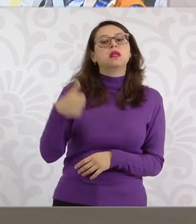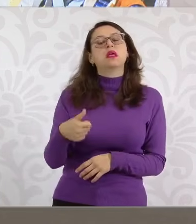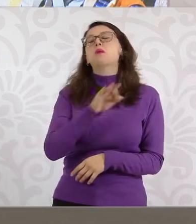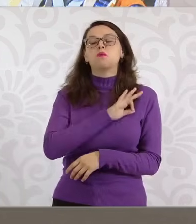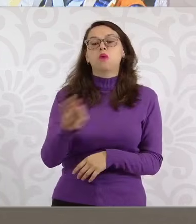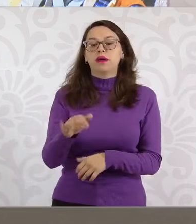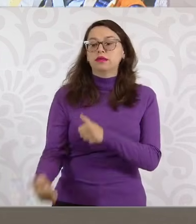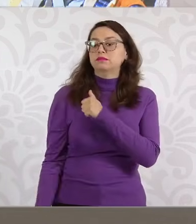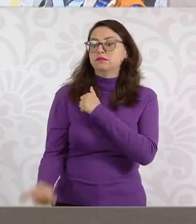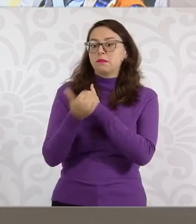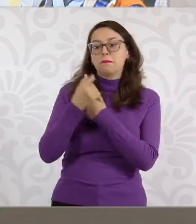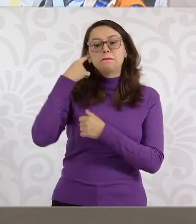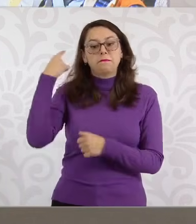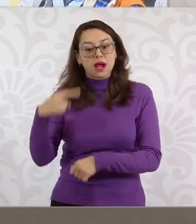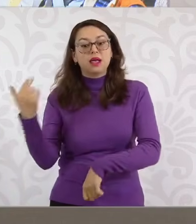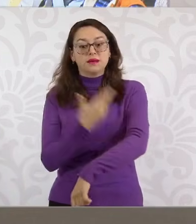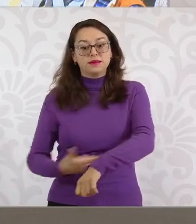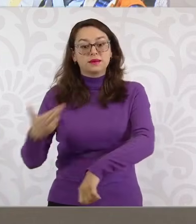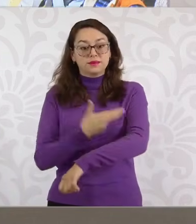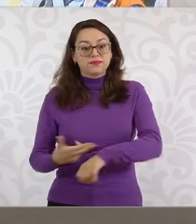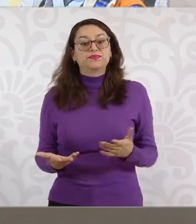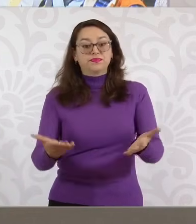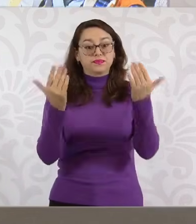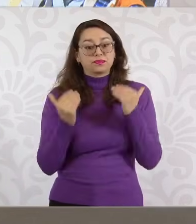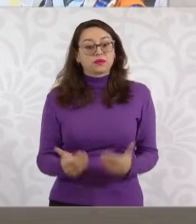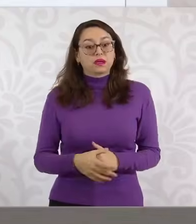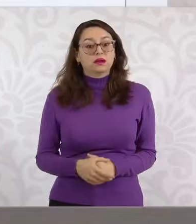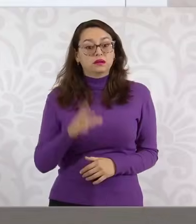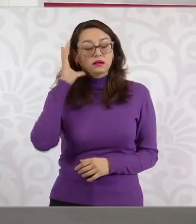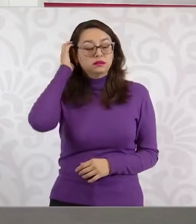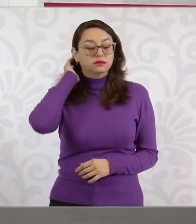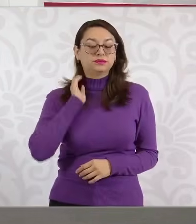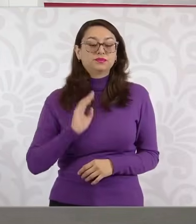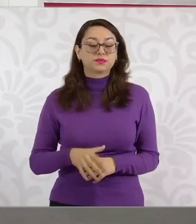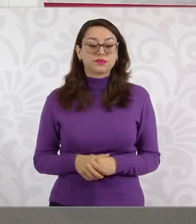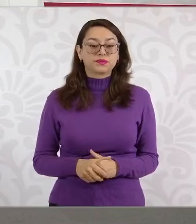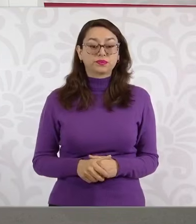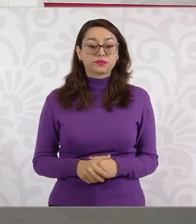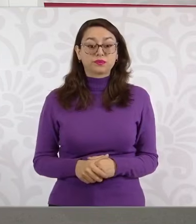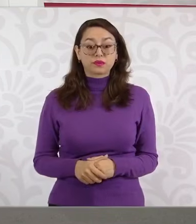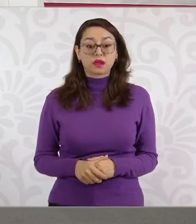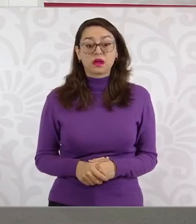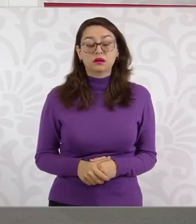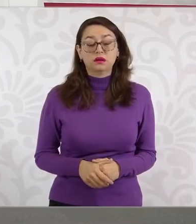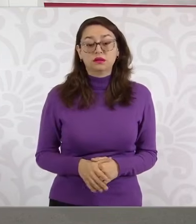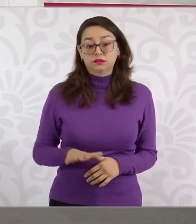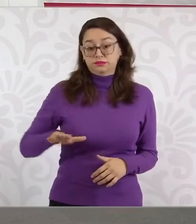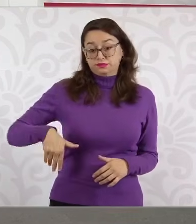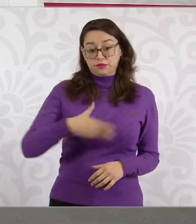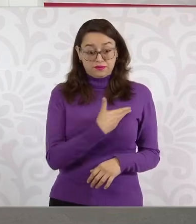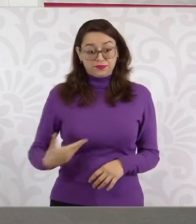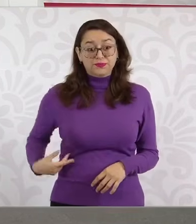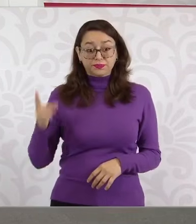y puedan regularizar su situación. Y la siguiente lámina, por favor. Y bueno, el día de hoy, como lo mencionó la